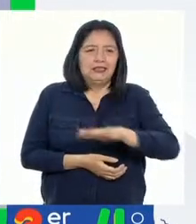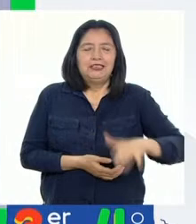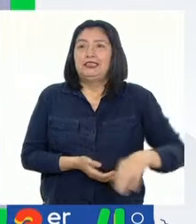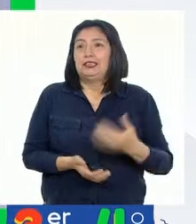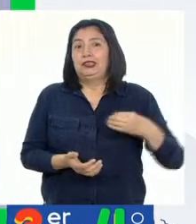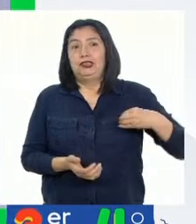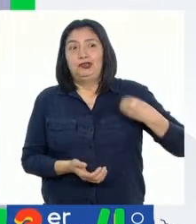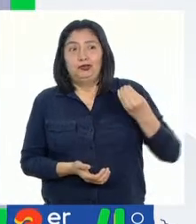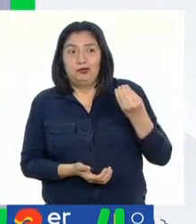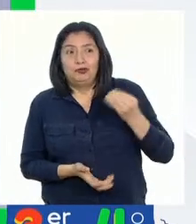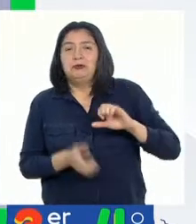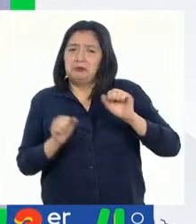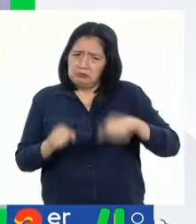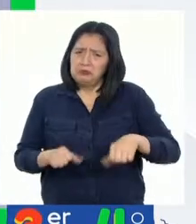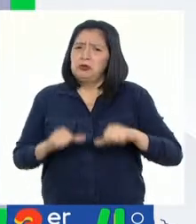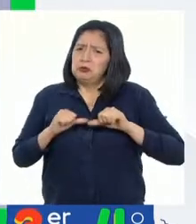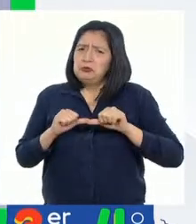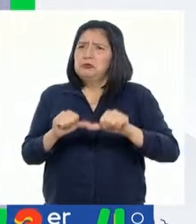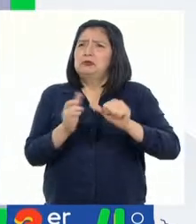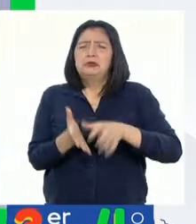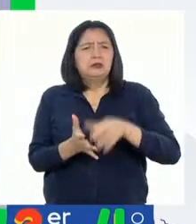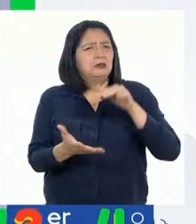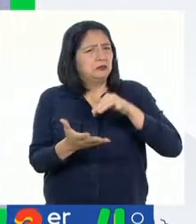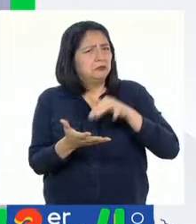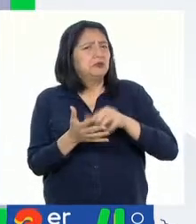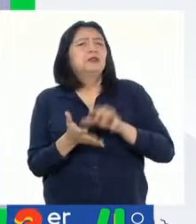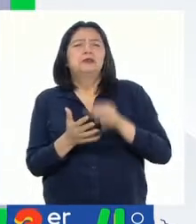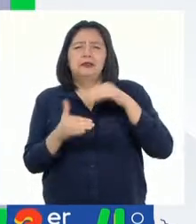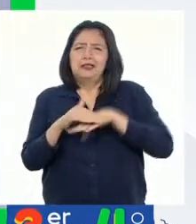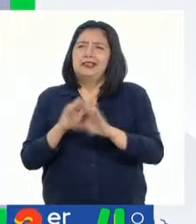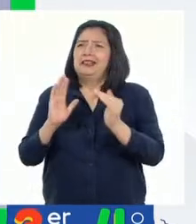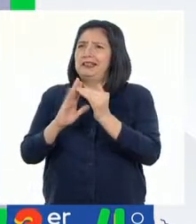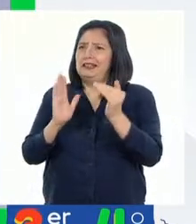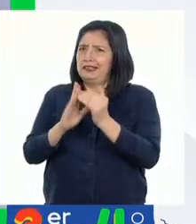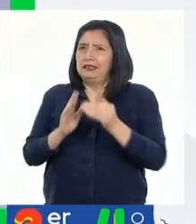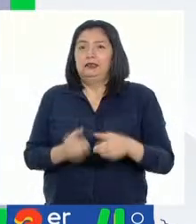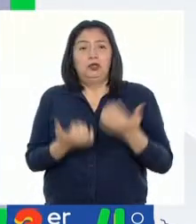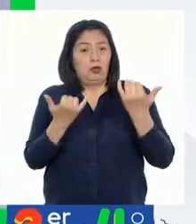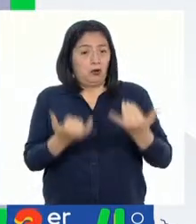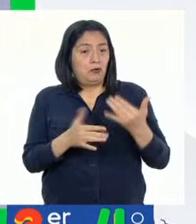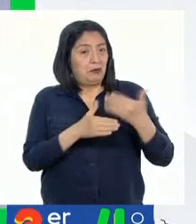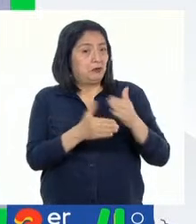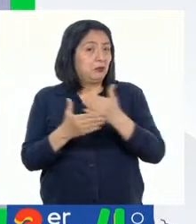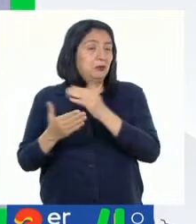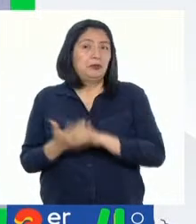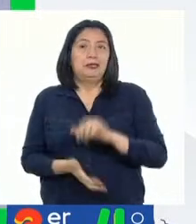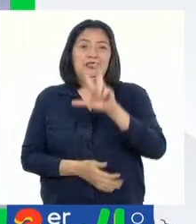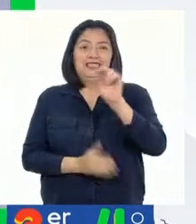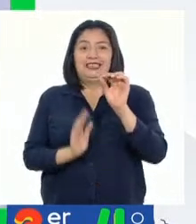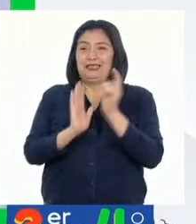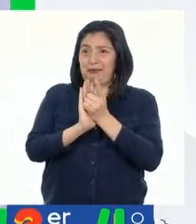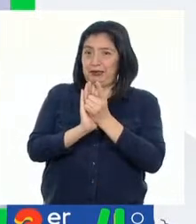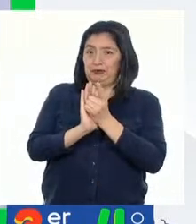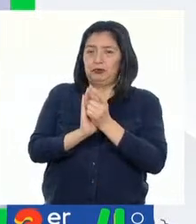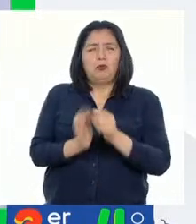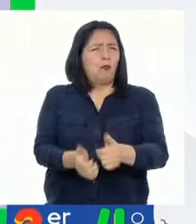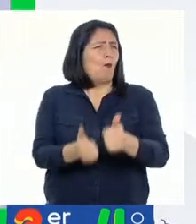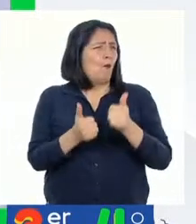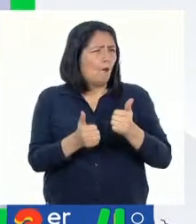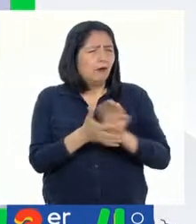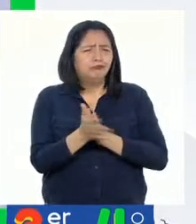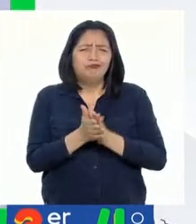niños y adolescentes continuarán aprendiendo desde casa. Hoy compartiremos 30 minutos llenos